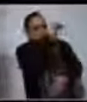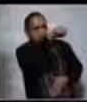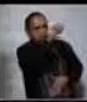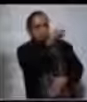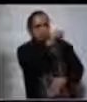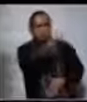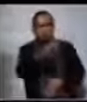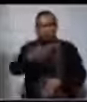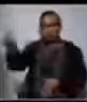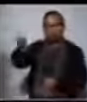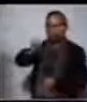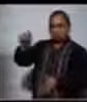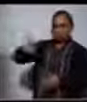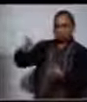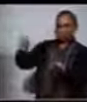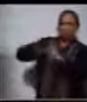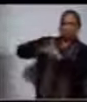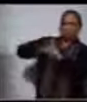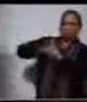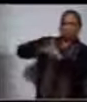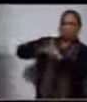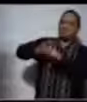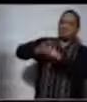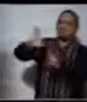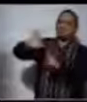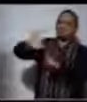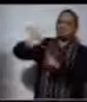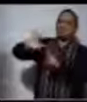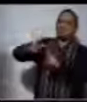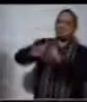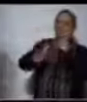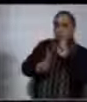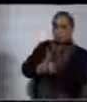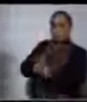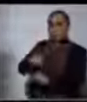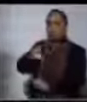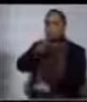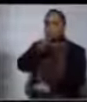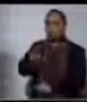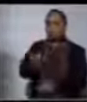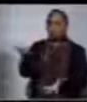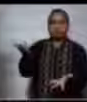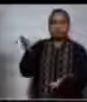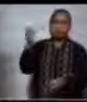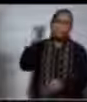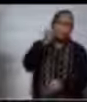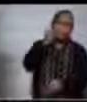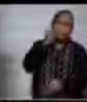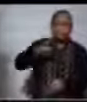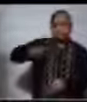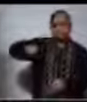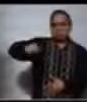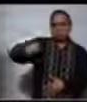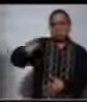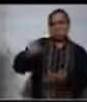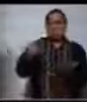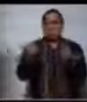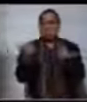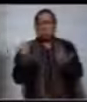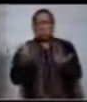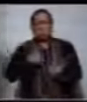se niegan a abrir, no abren, no hablan, pues no hacen acto de presencia. El abogado no dice: yo no tengo la llave, yo no